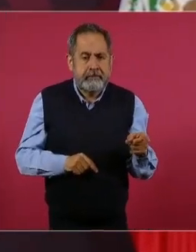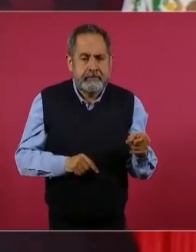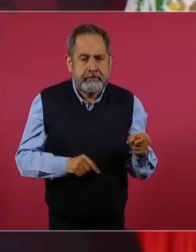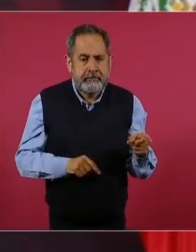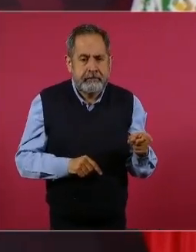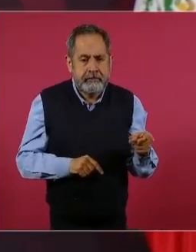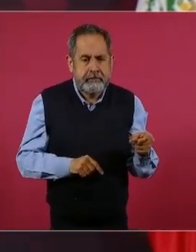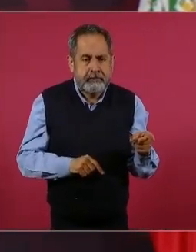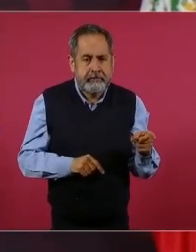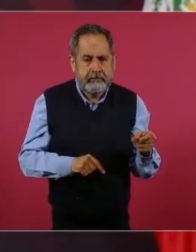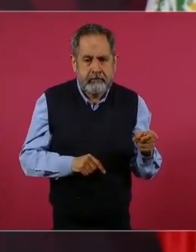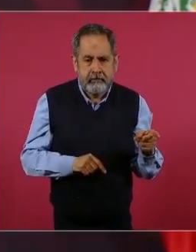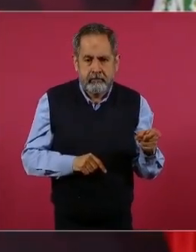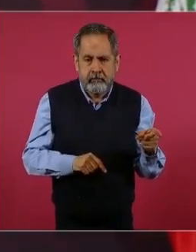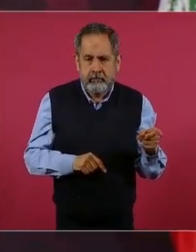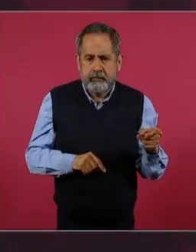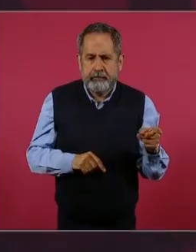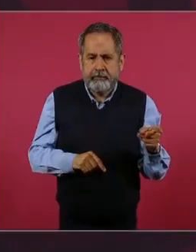legalidad,